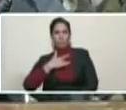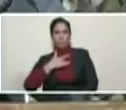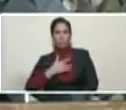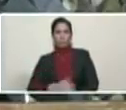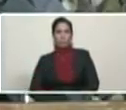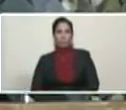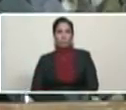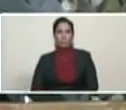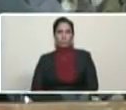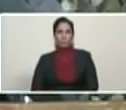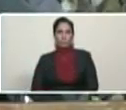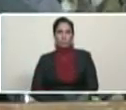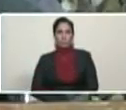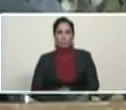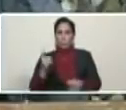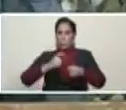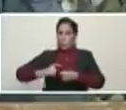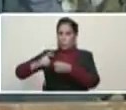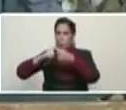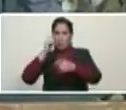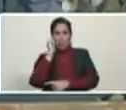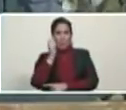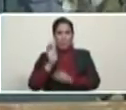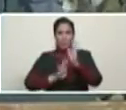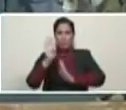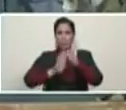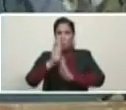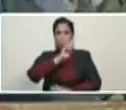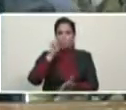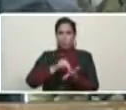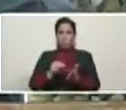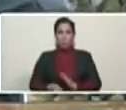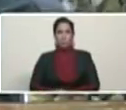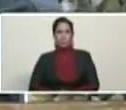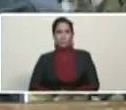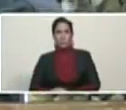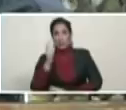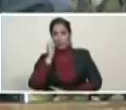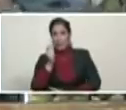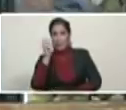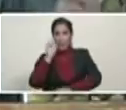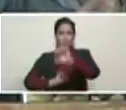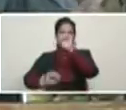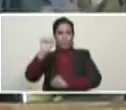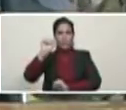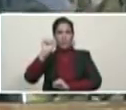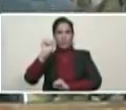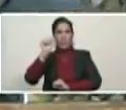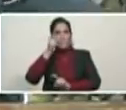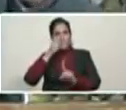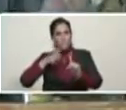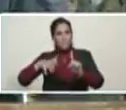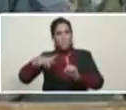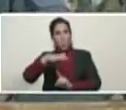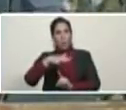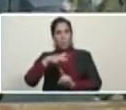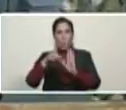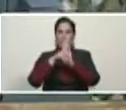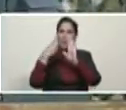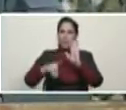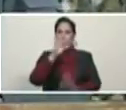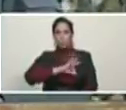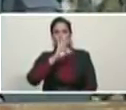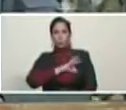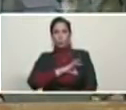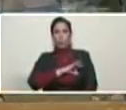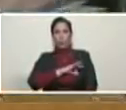Perfecto, incorporarse a las tareas del desarrollo nacional, a las tareas de defensa del pueblo y sus derechos sociales.